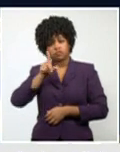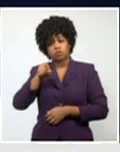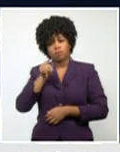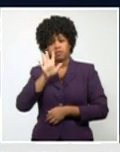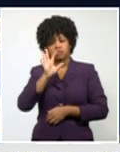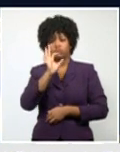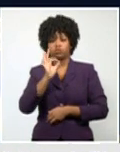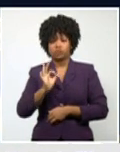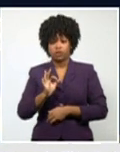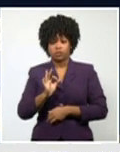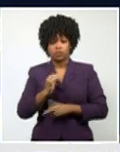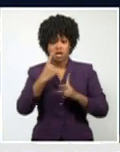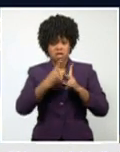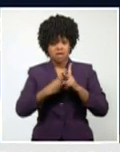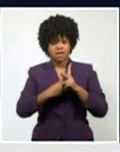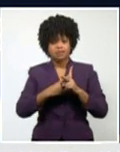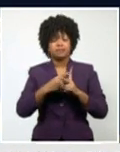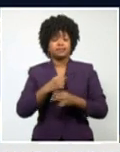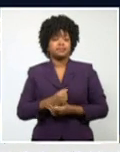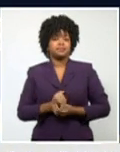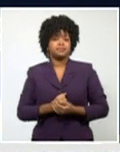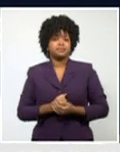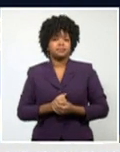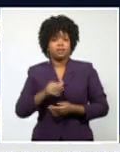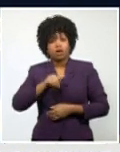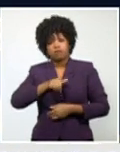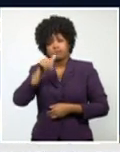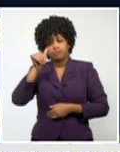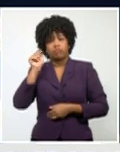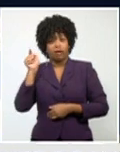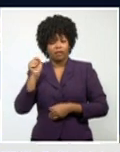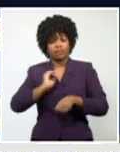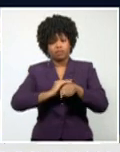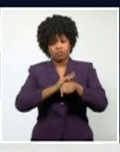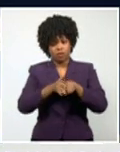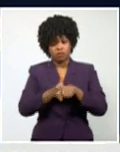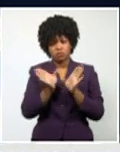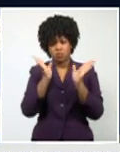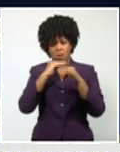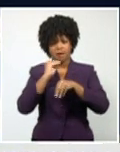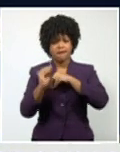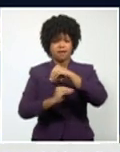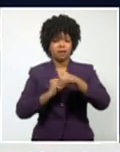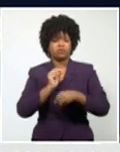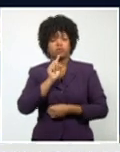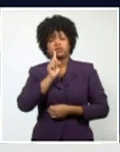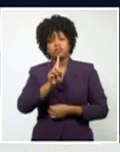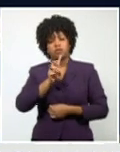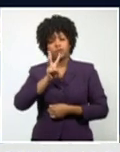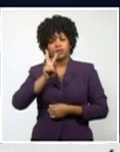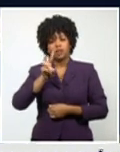3,5%, y con fuente de infección en el extranjero, que no tiene modificación, se mantienen 131